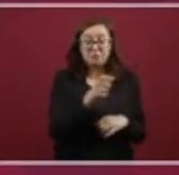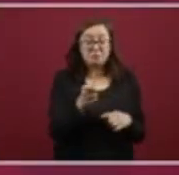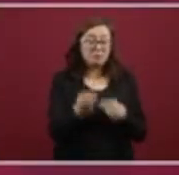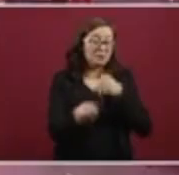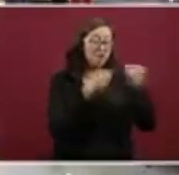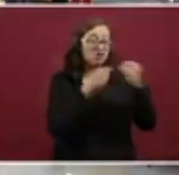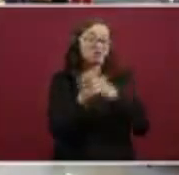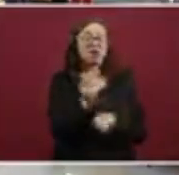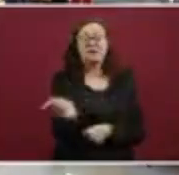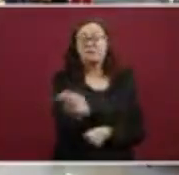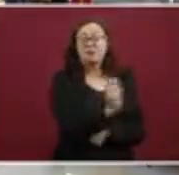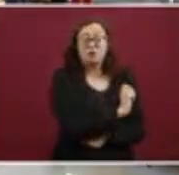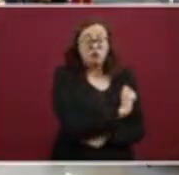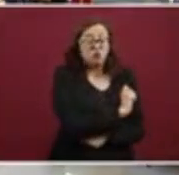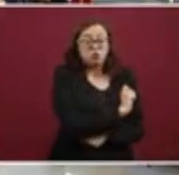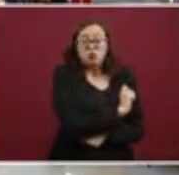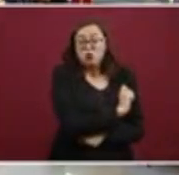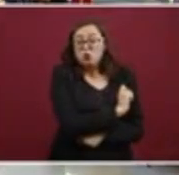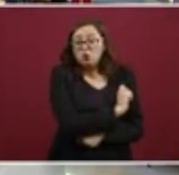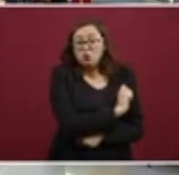famosísimos,